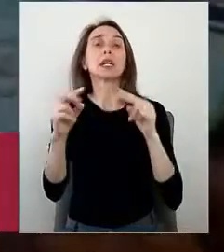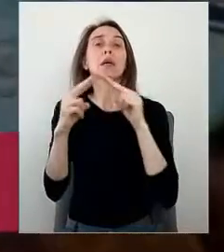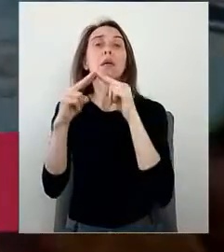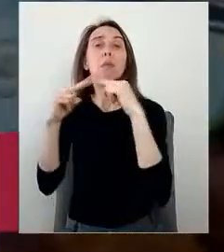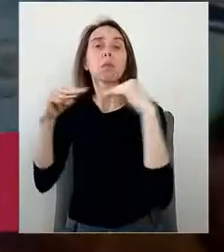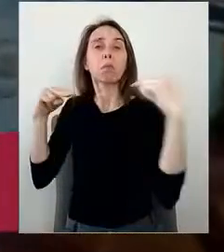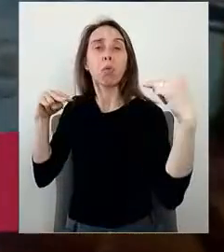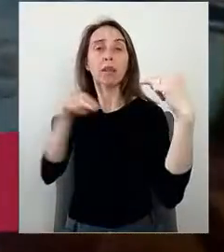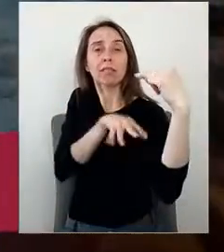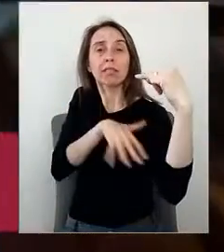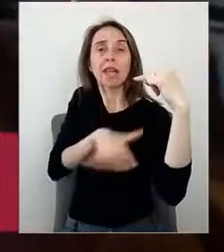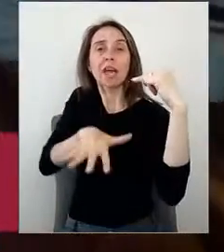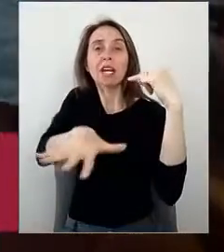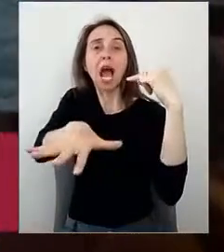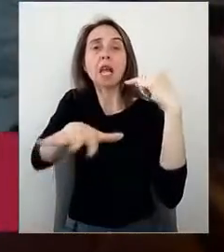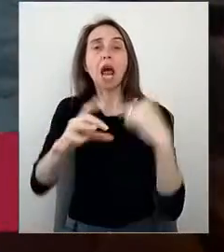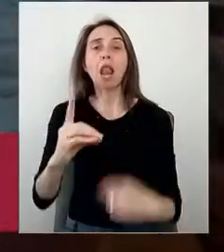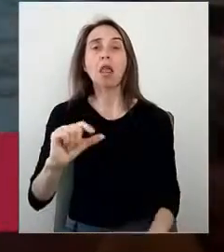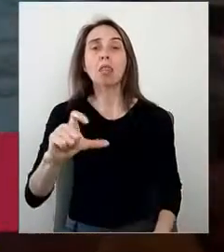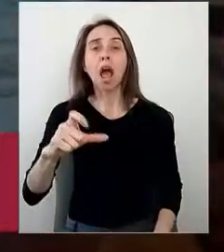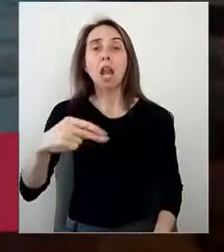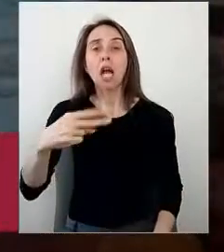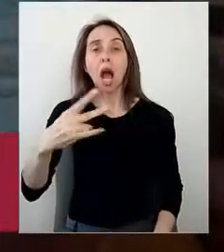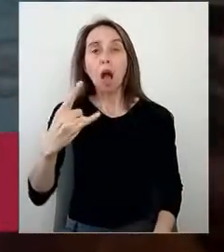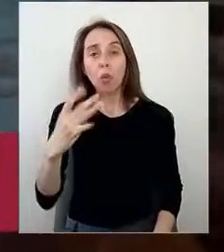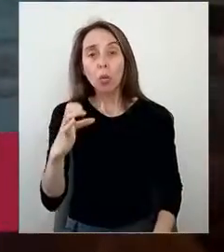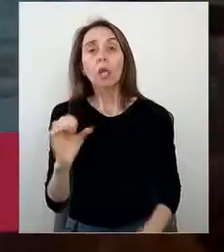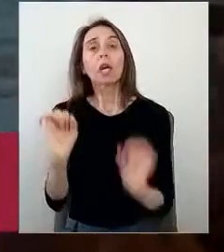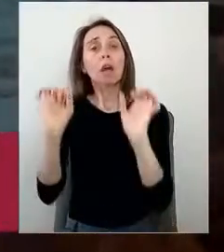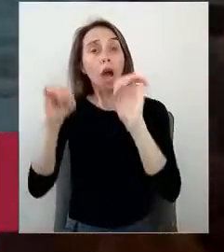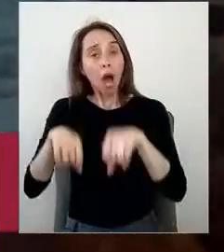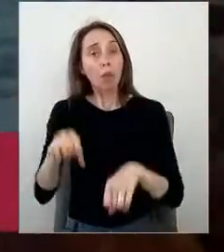el canal de Dalcahue. Así que, presidente, yo voy a aprobar. Muchas gracias. He dicho.